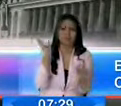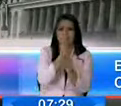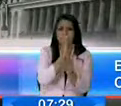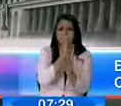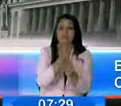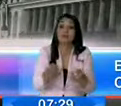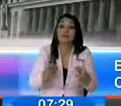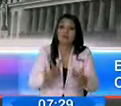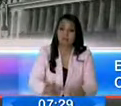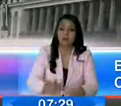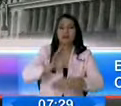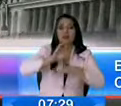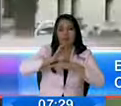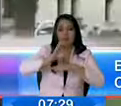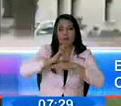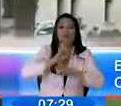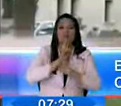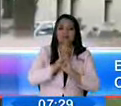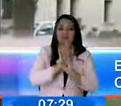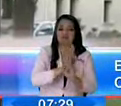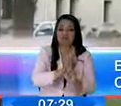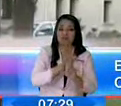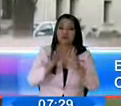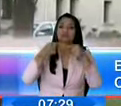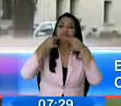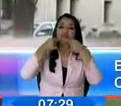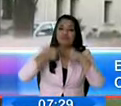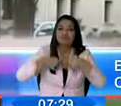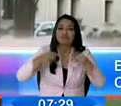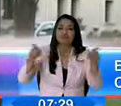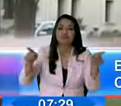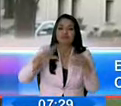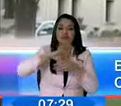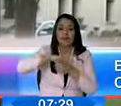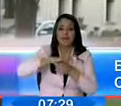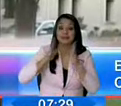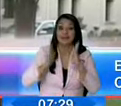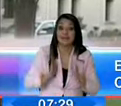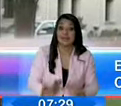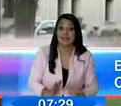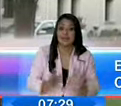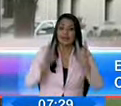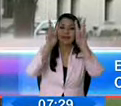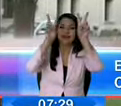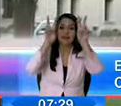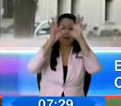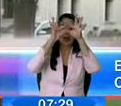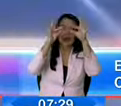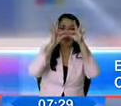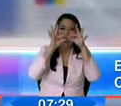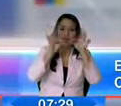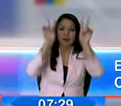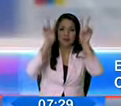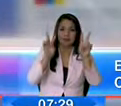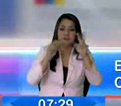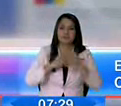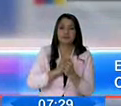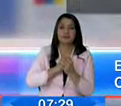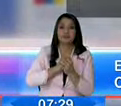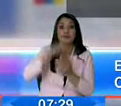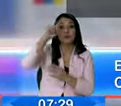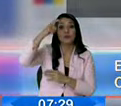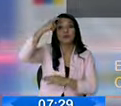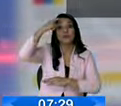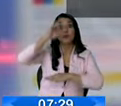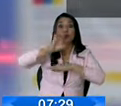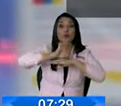sumó el régimen ecuatoriano, que a través de un comunicado de prensa de la Cancillería, entre otras cosas, señala: el gobierno ecuatoriano hace